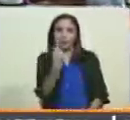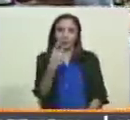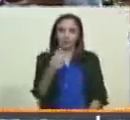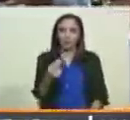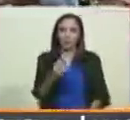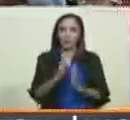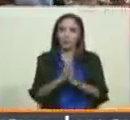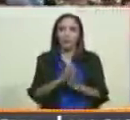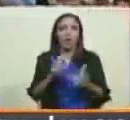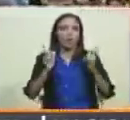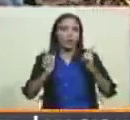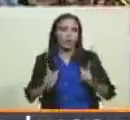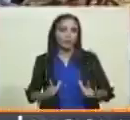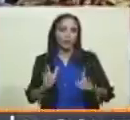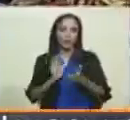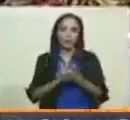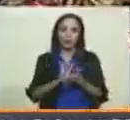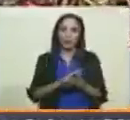Descansado, tranquilito.